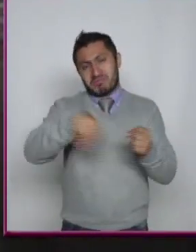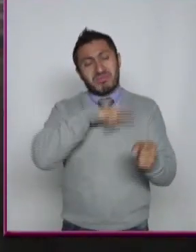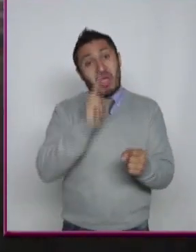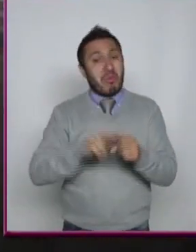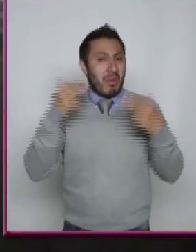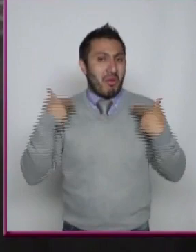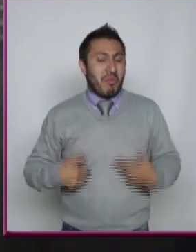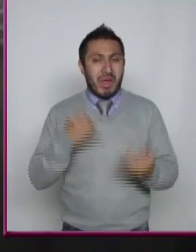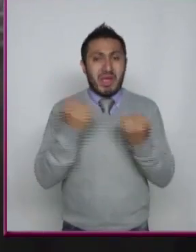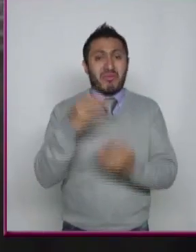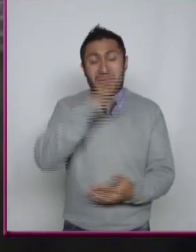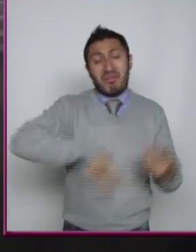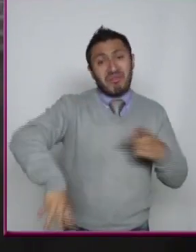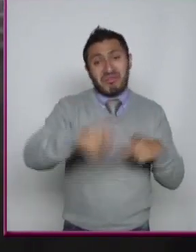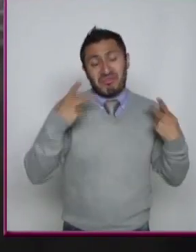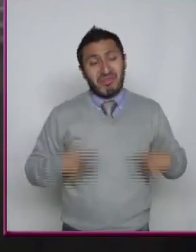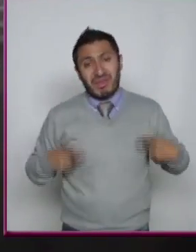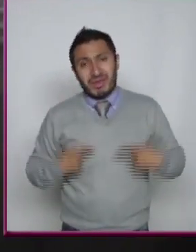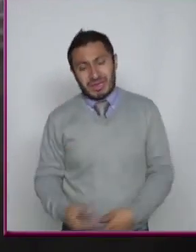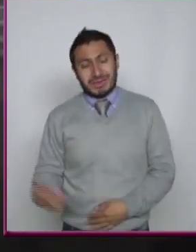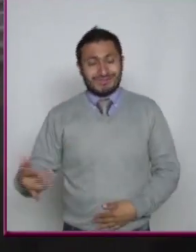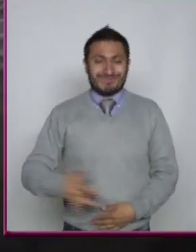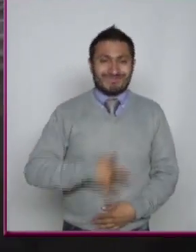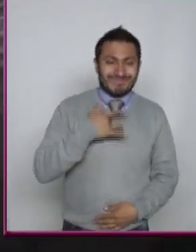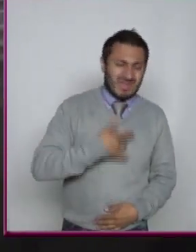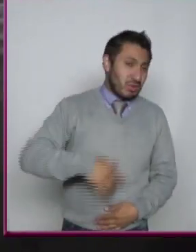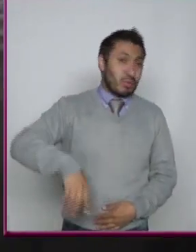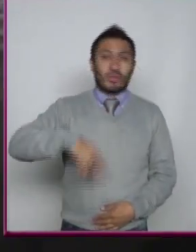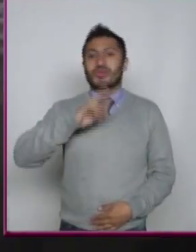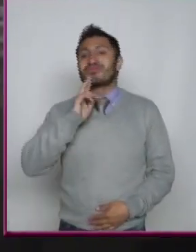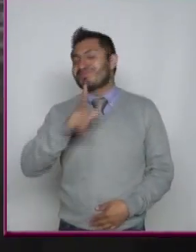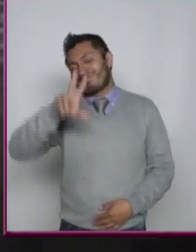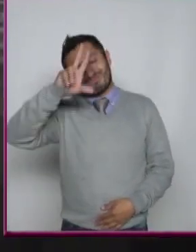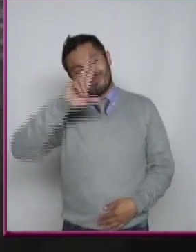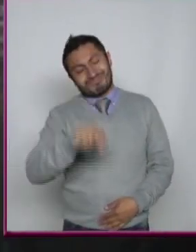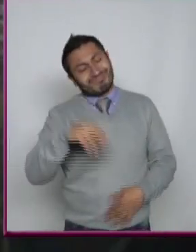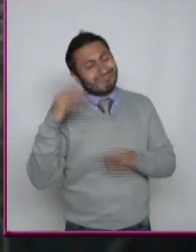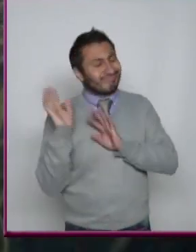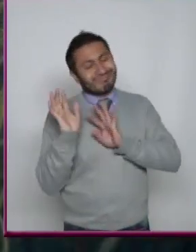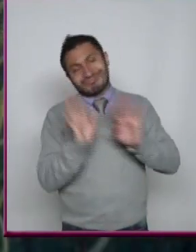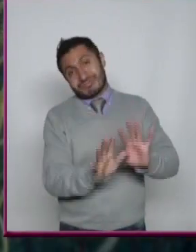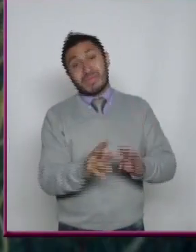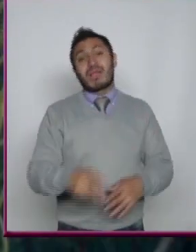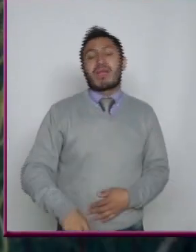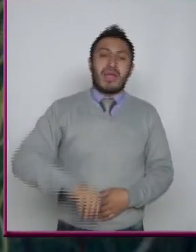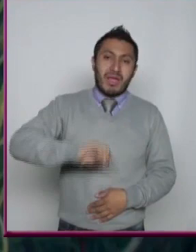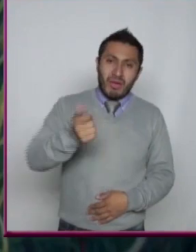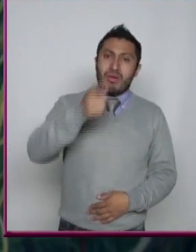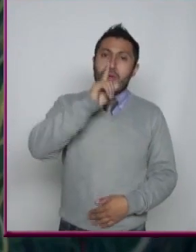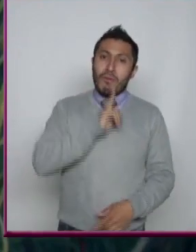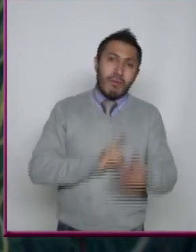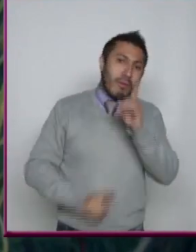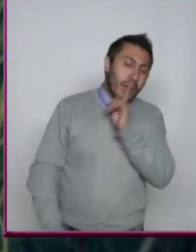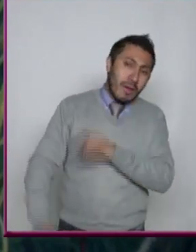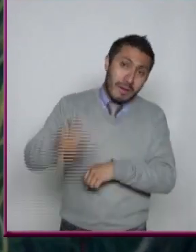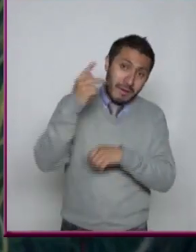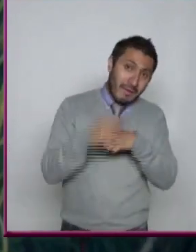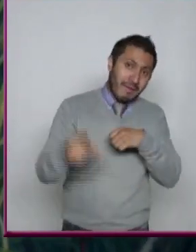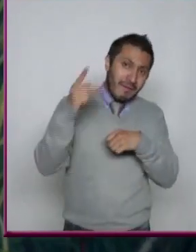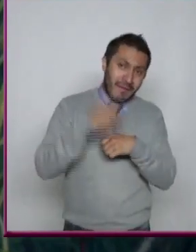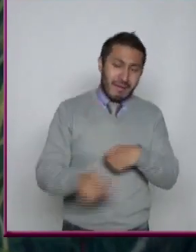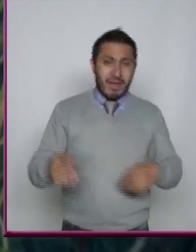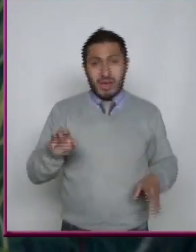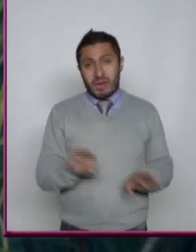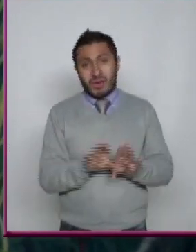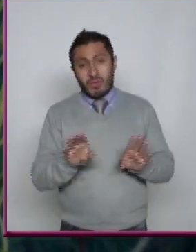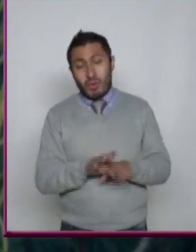resto, podemos llegar a sentir muchísima insatisfacción, ¿no? O otro de los mitos como creo que más riesgosos es